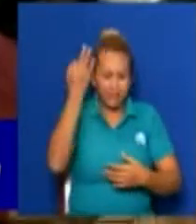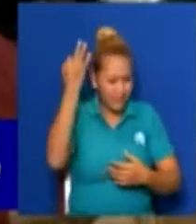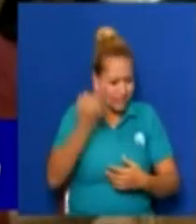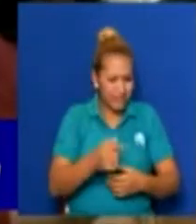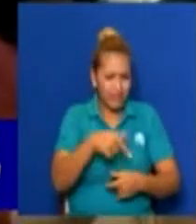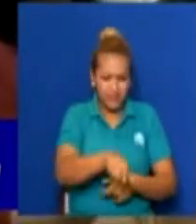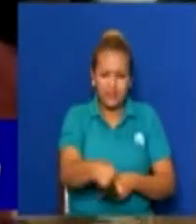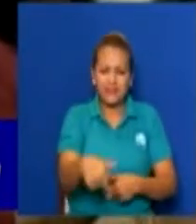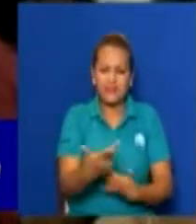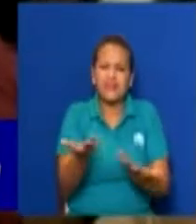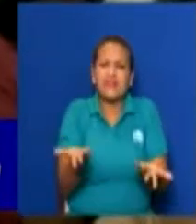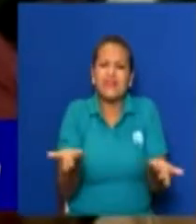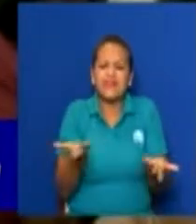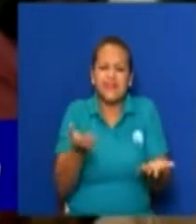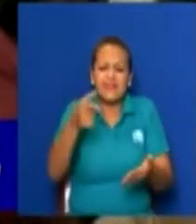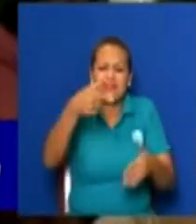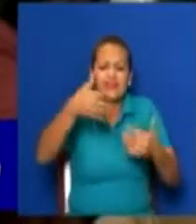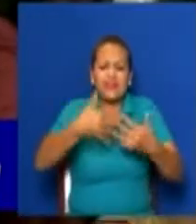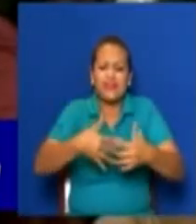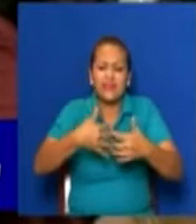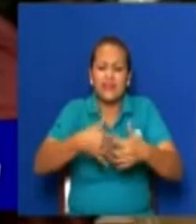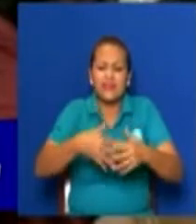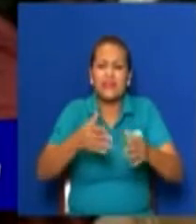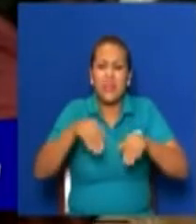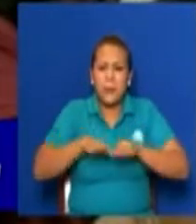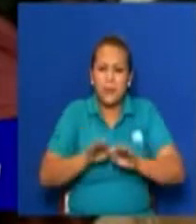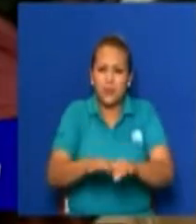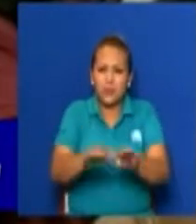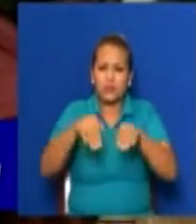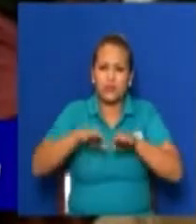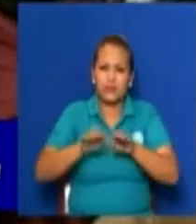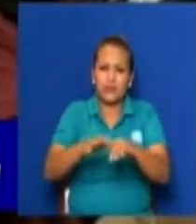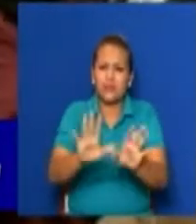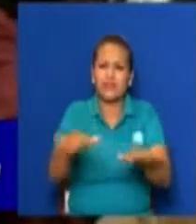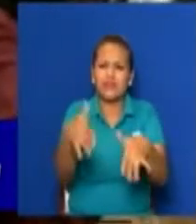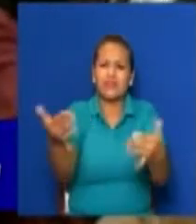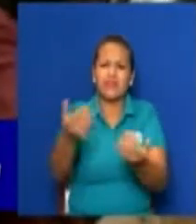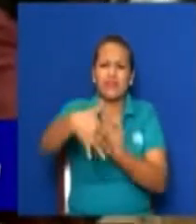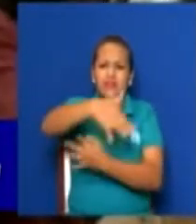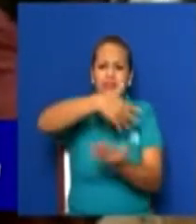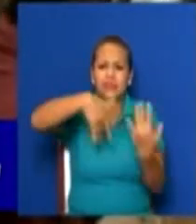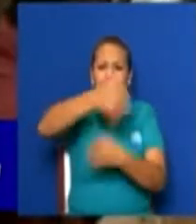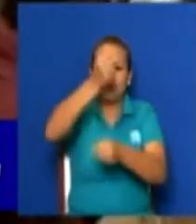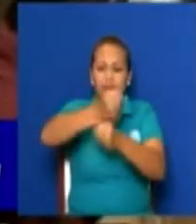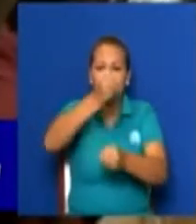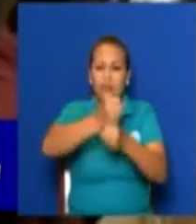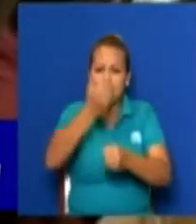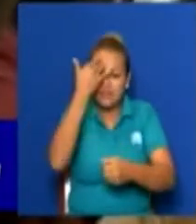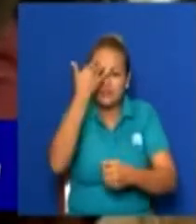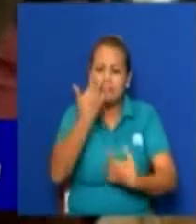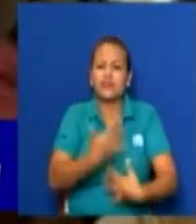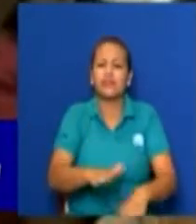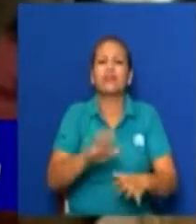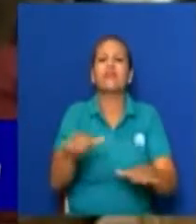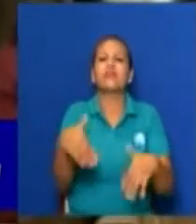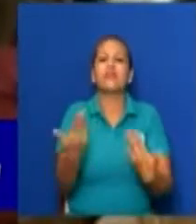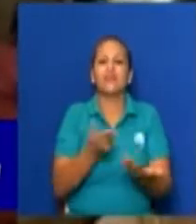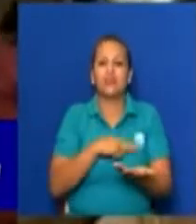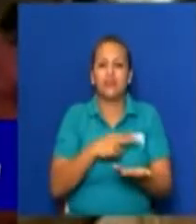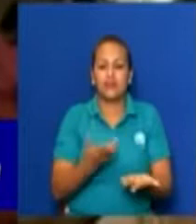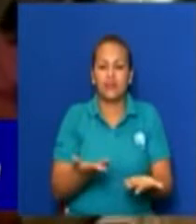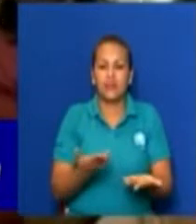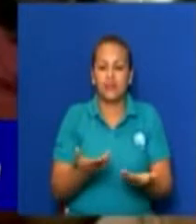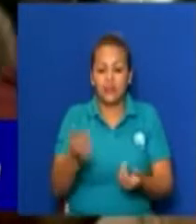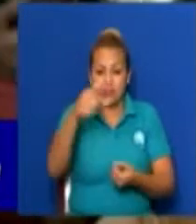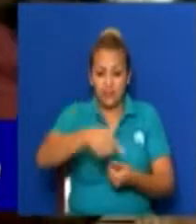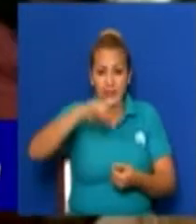esas empresas de la maquila y en el entorno laboral prácticamente. Yo sé que este